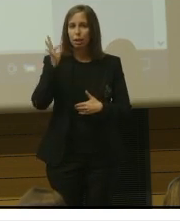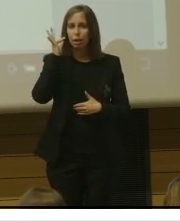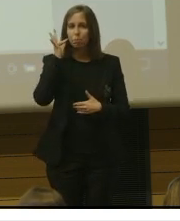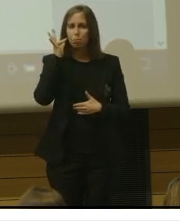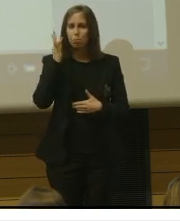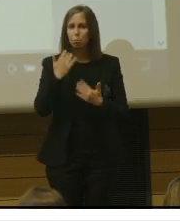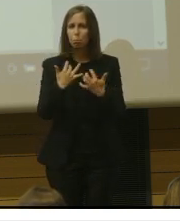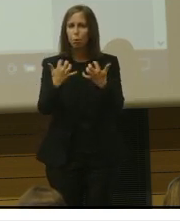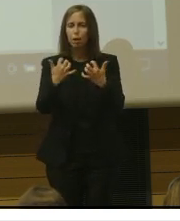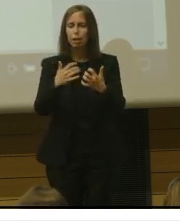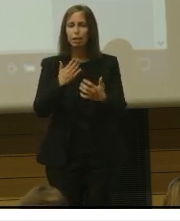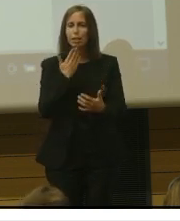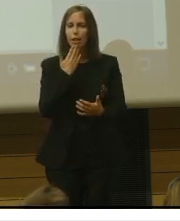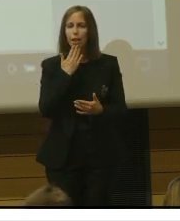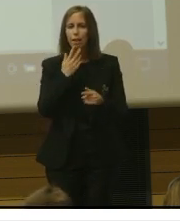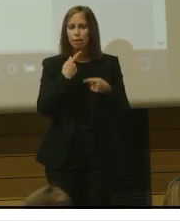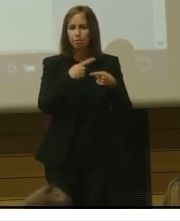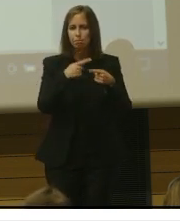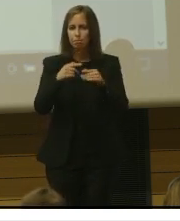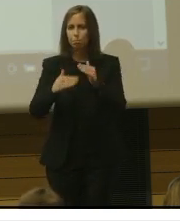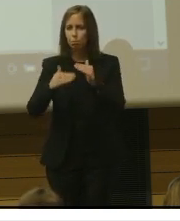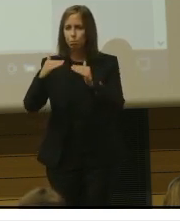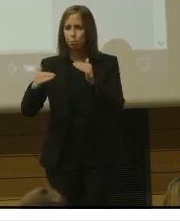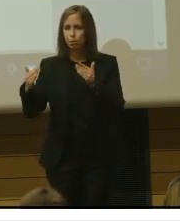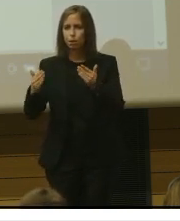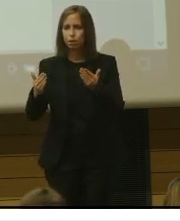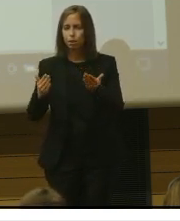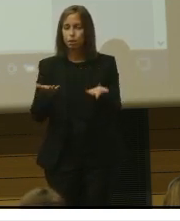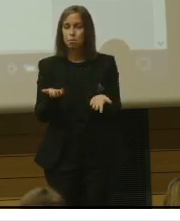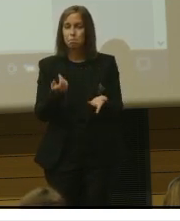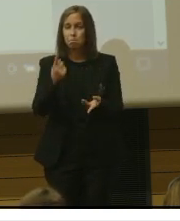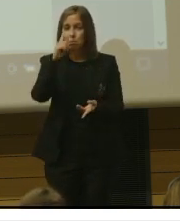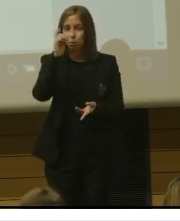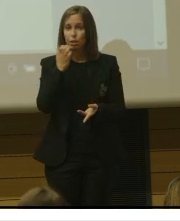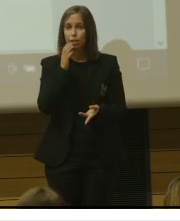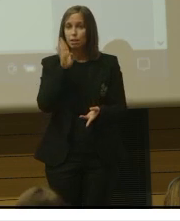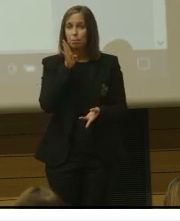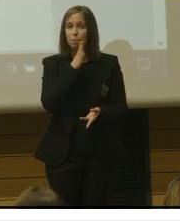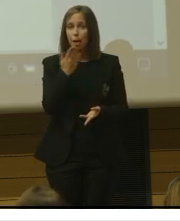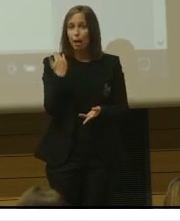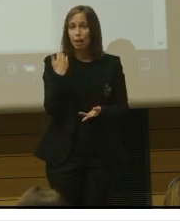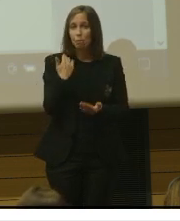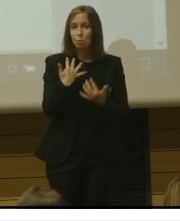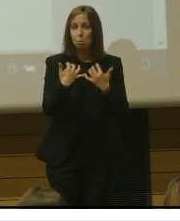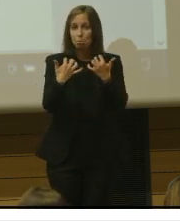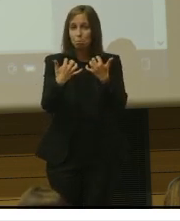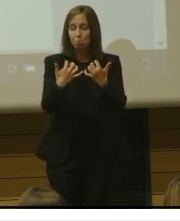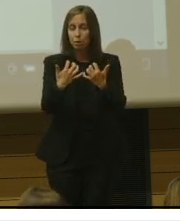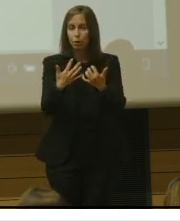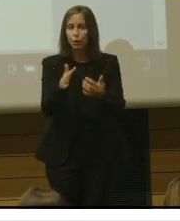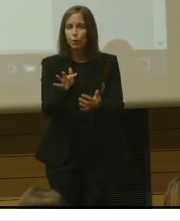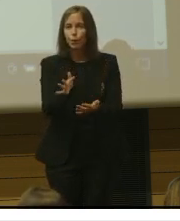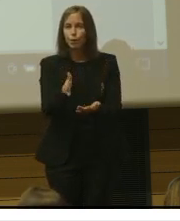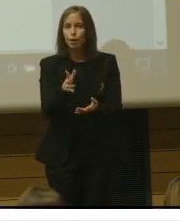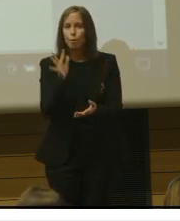de diversas edades, ¿no? No sé si hay alguien que haya sido madre hace poco, ¿no? Pero todavía nos encontramos con chicas que acuden a la